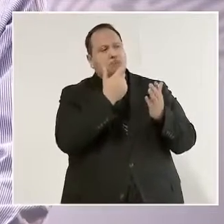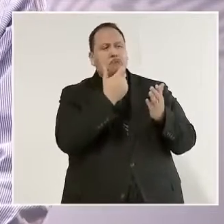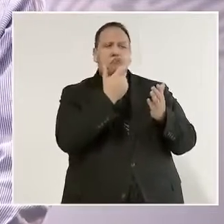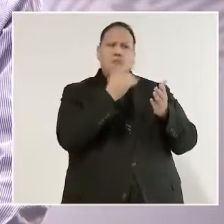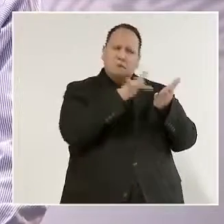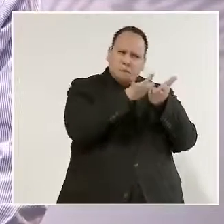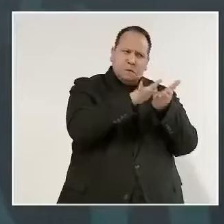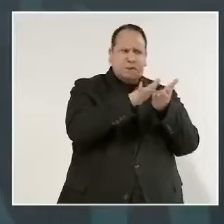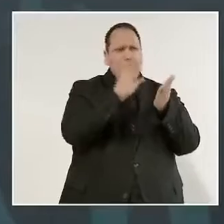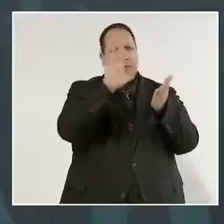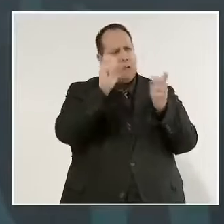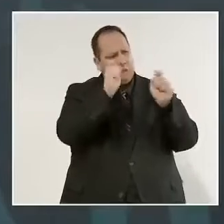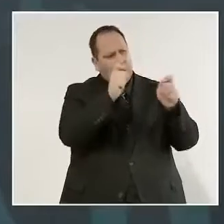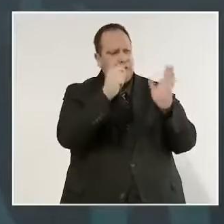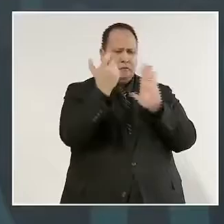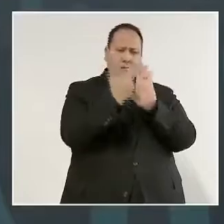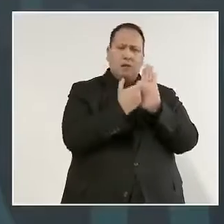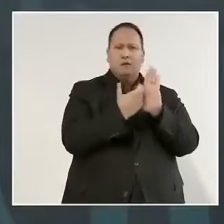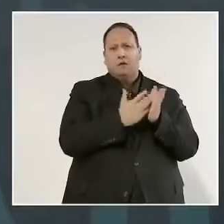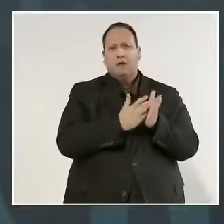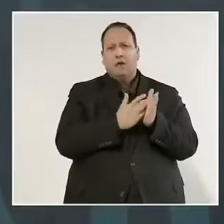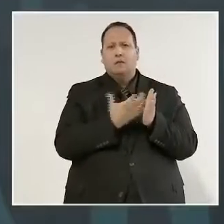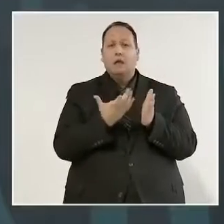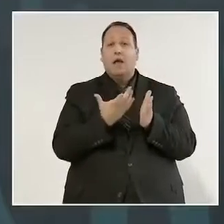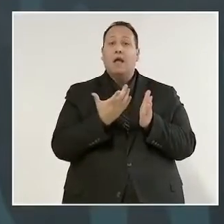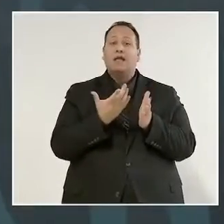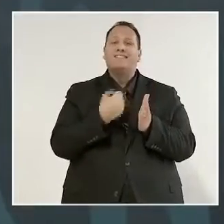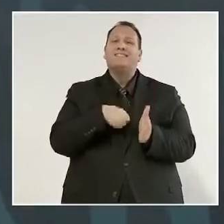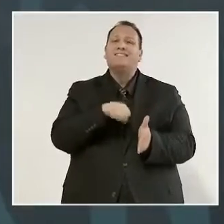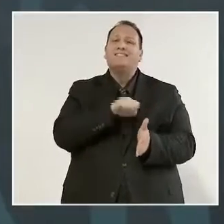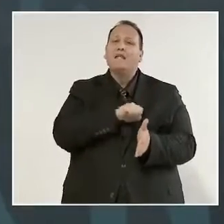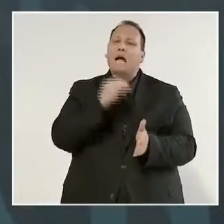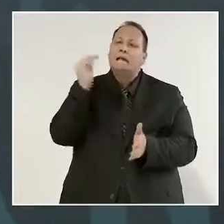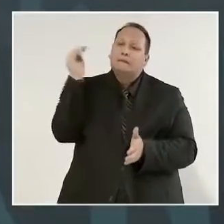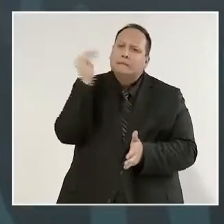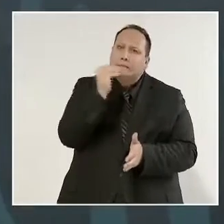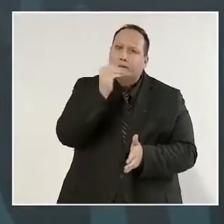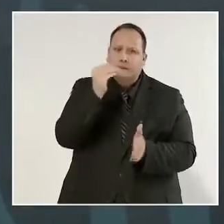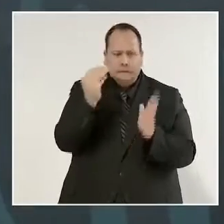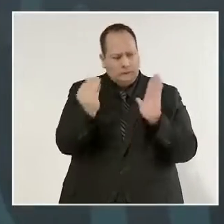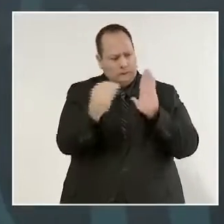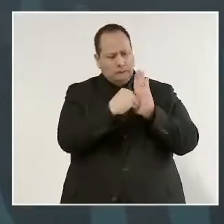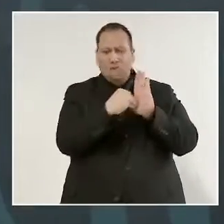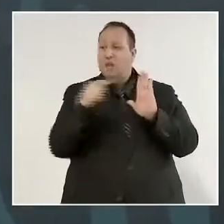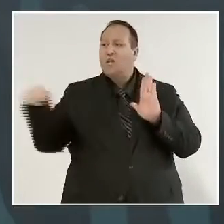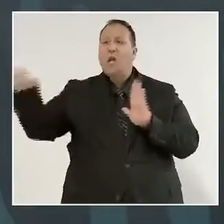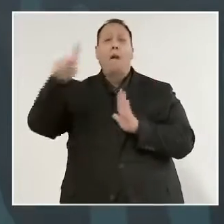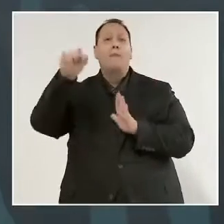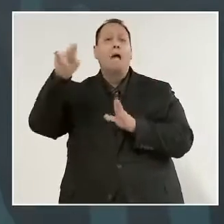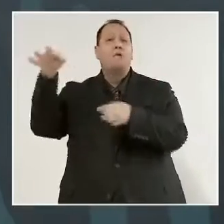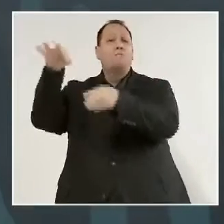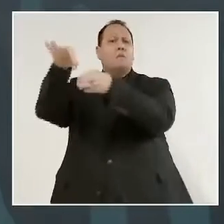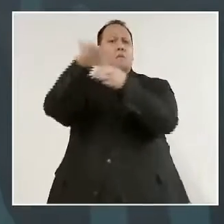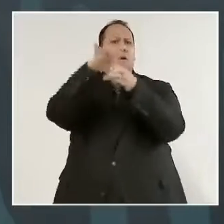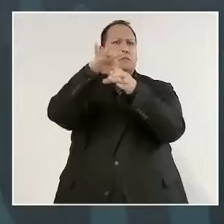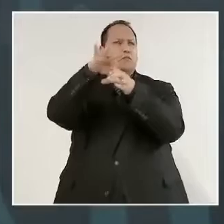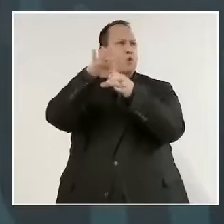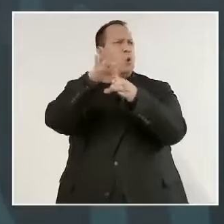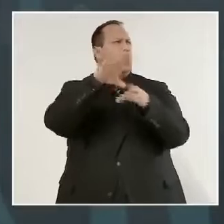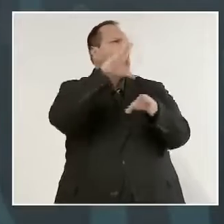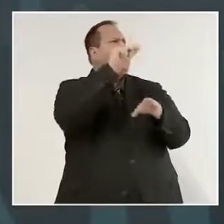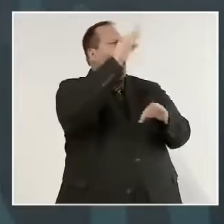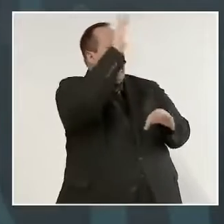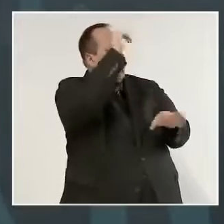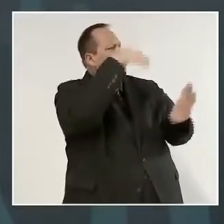la gratuidad en la salud. ¿Y saben cómo votaron los del PAN? ¡En contra!